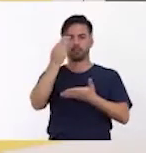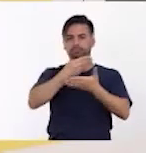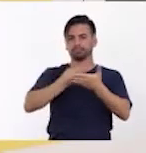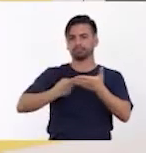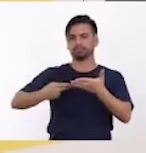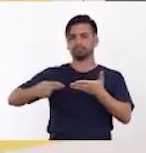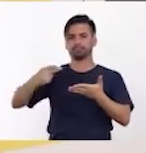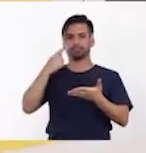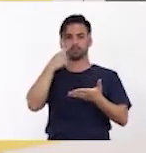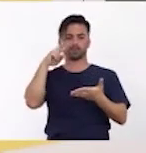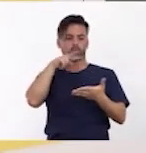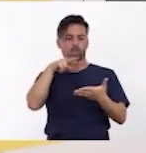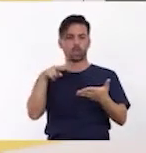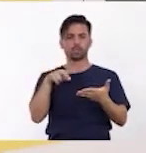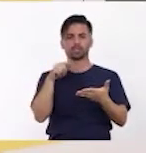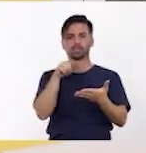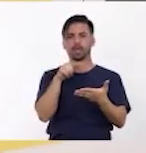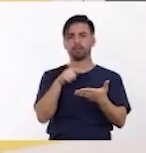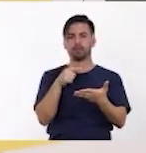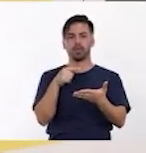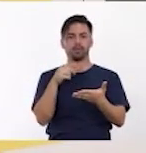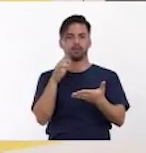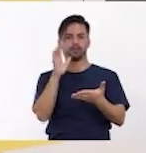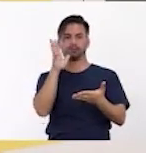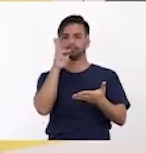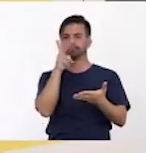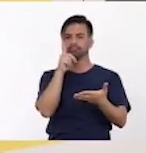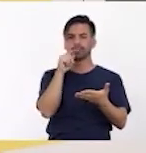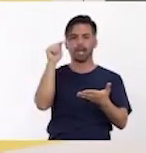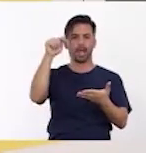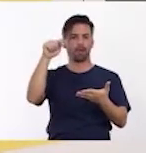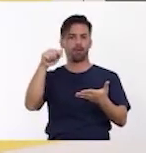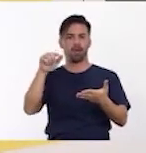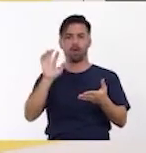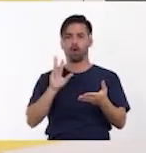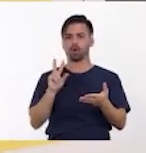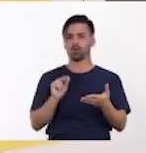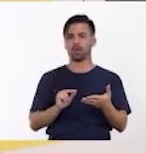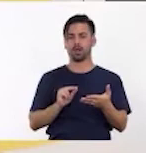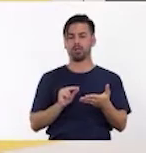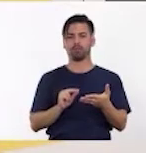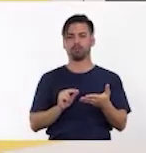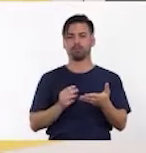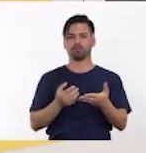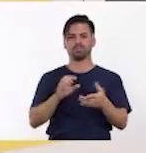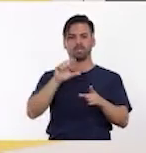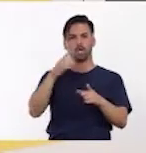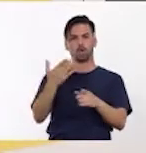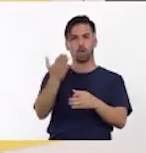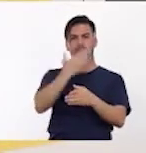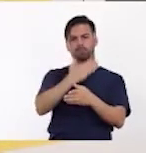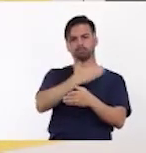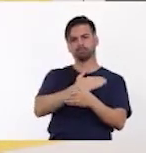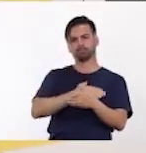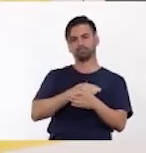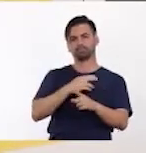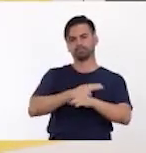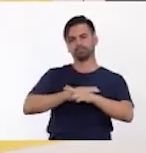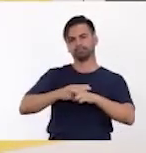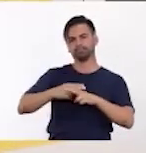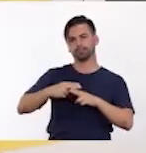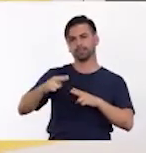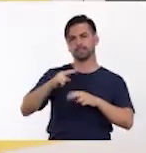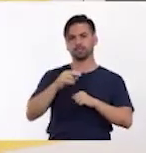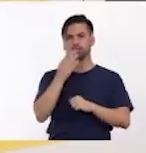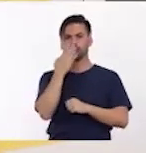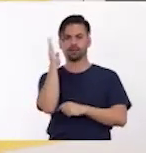poco transformado en los tiempos iniciales, y cómo en la actualidad ese mapa va a reflejar las consecuencias y qué